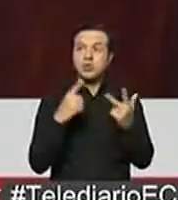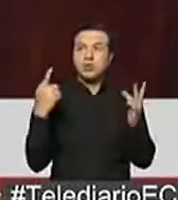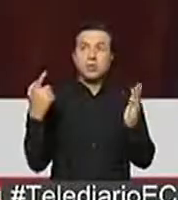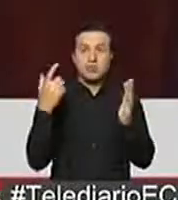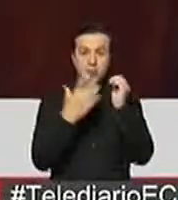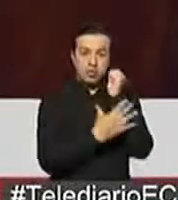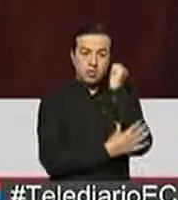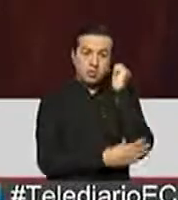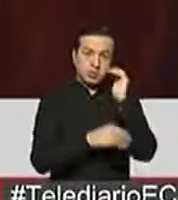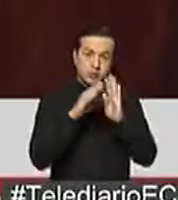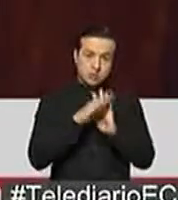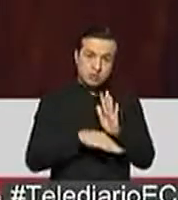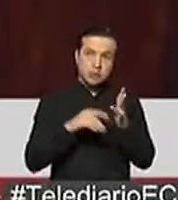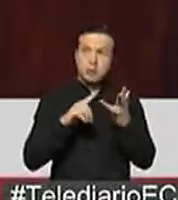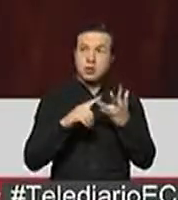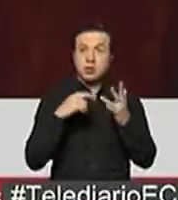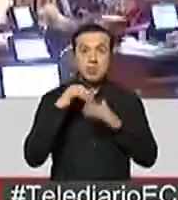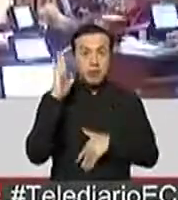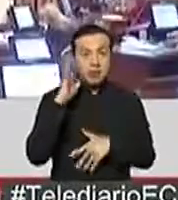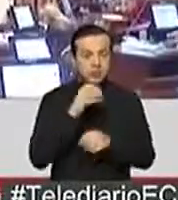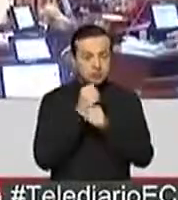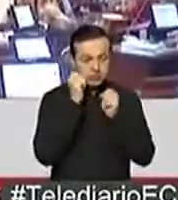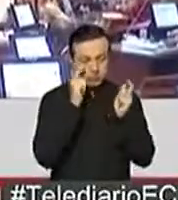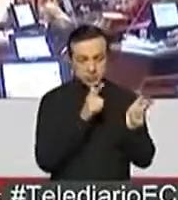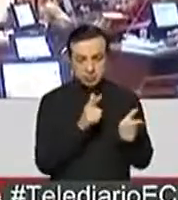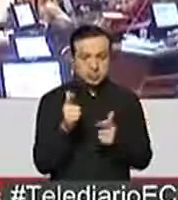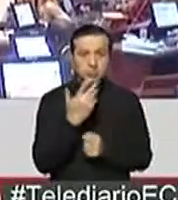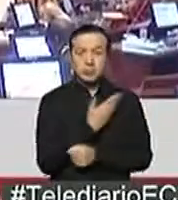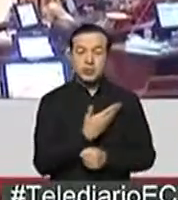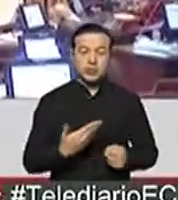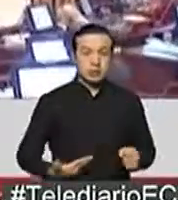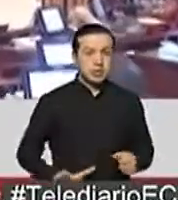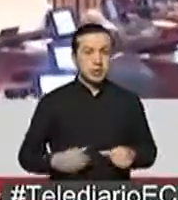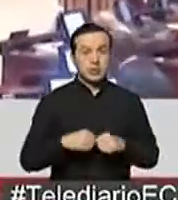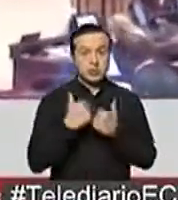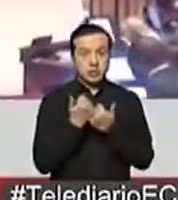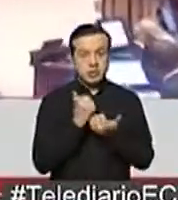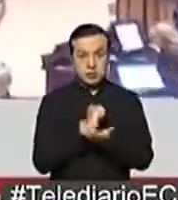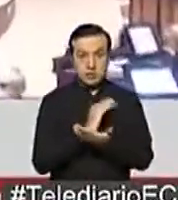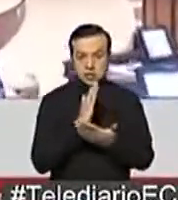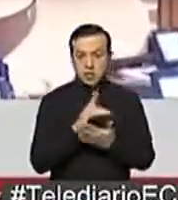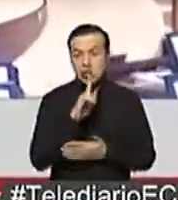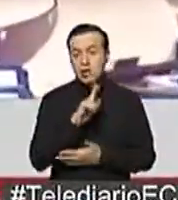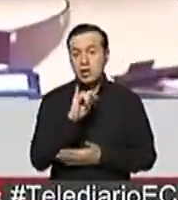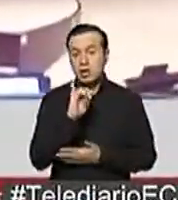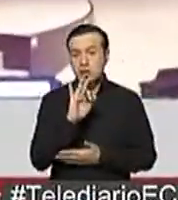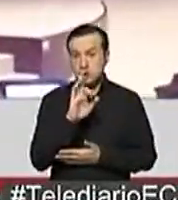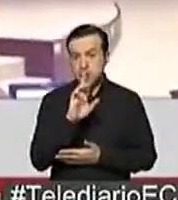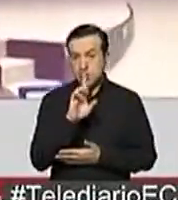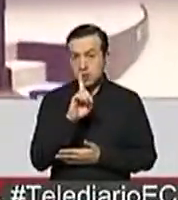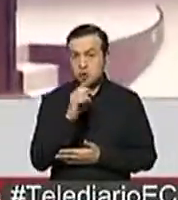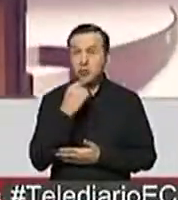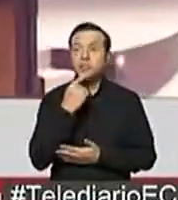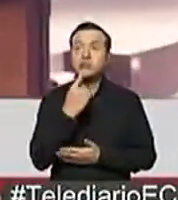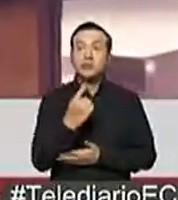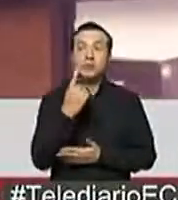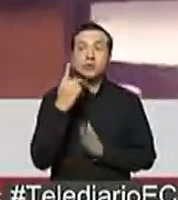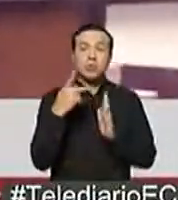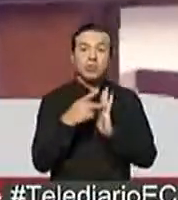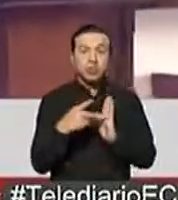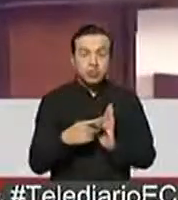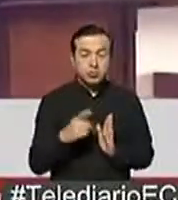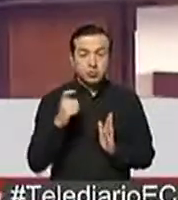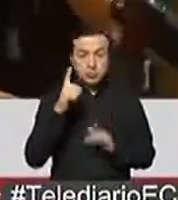de pobreza, aumento de seguridad. Según el presidente de la Asamblea, César Litardo, con estas observaciones se esperará discernir en qué puntos